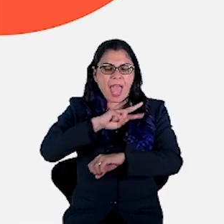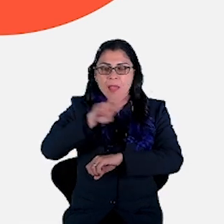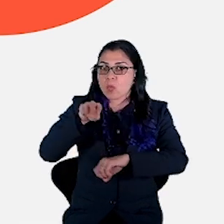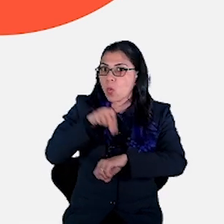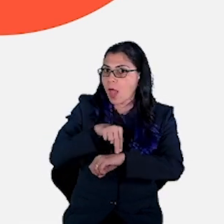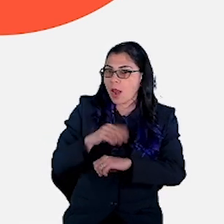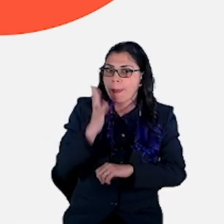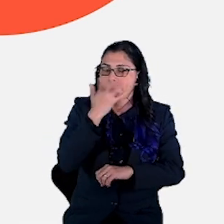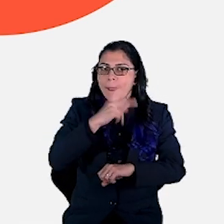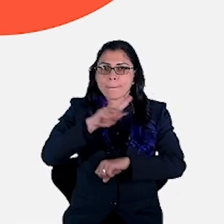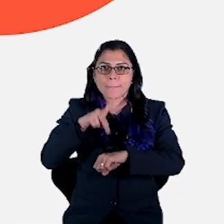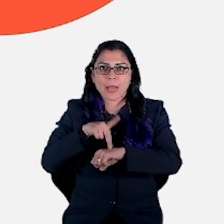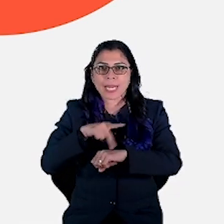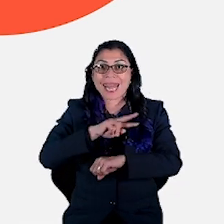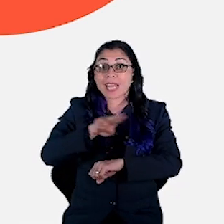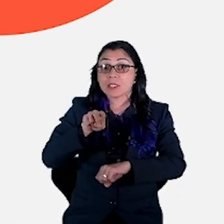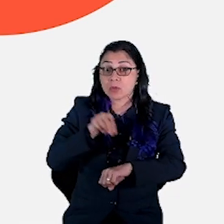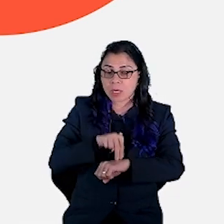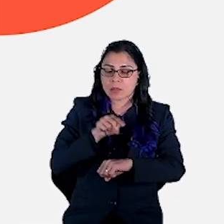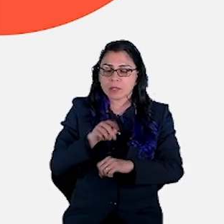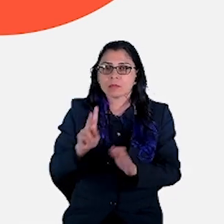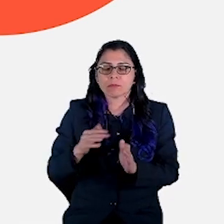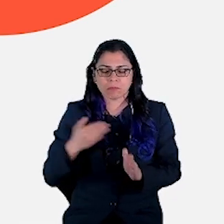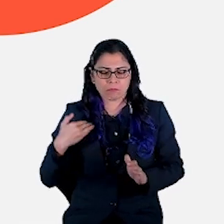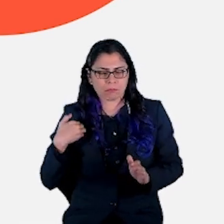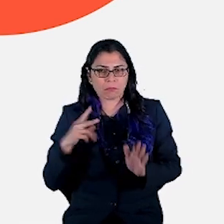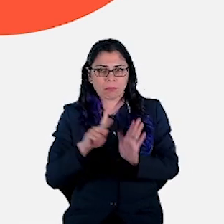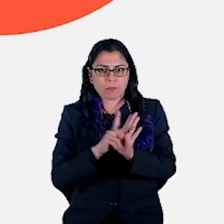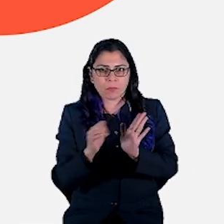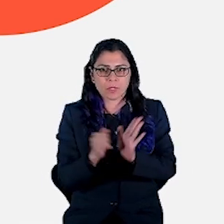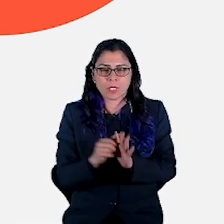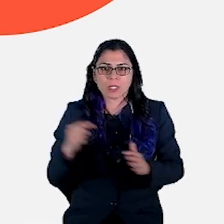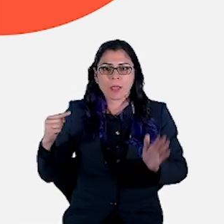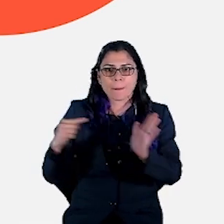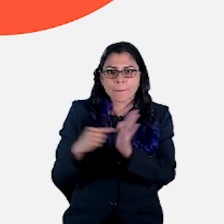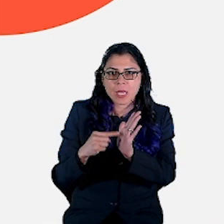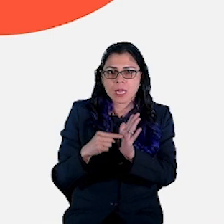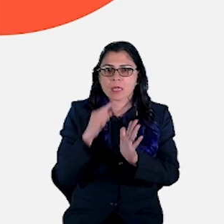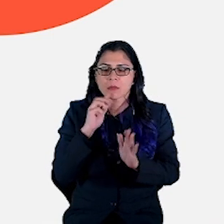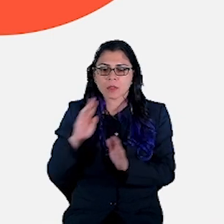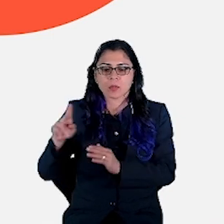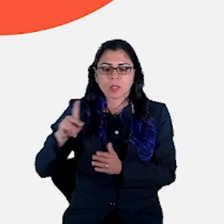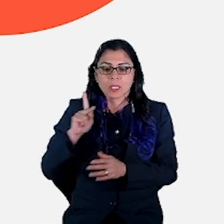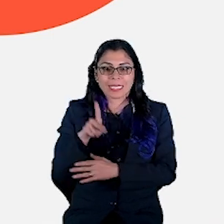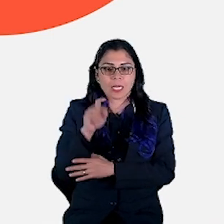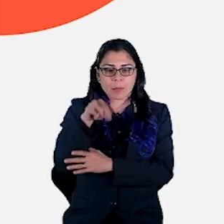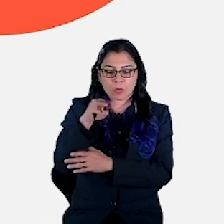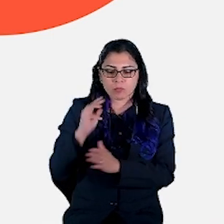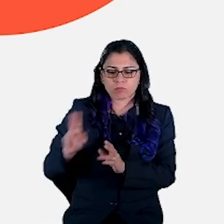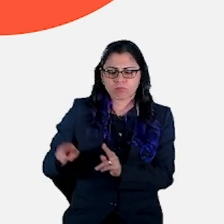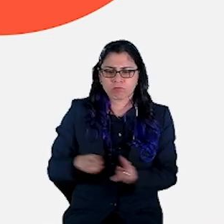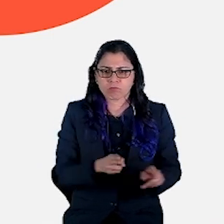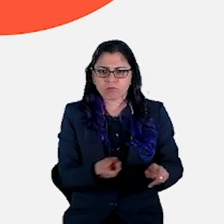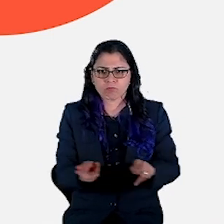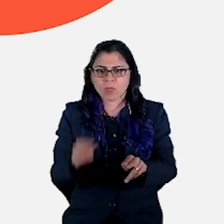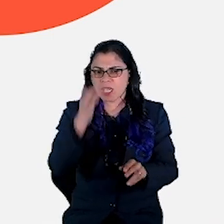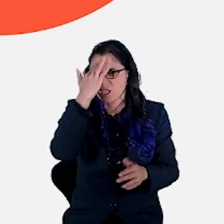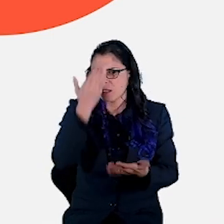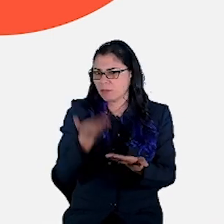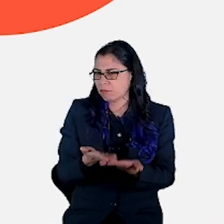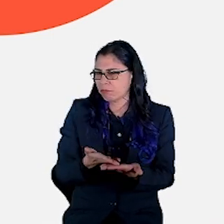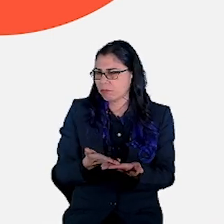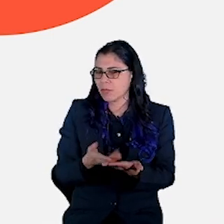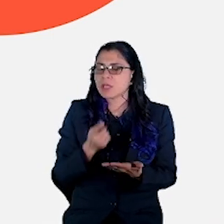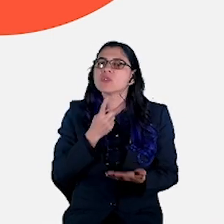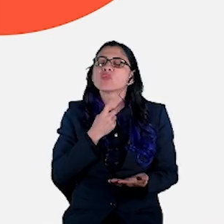Nacional es por eso que tenemos un proyecto el proyecto 1000 km de senderos que permite a quienes les gusta el